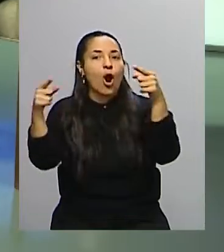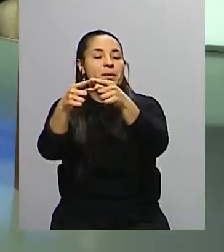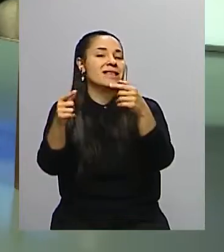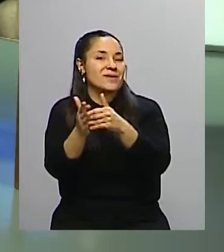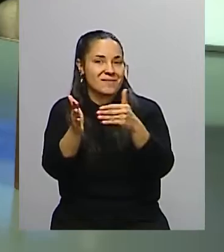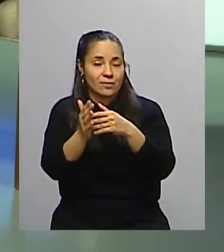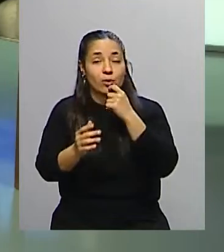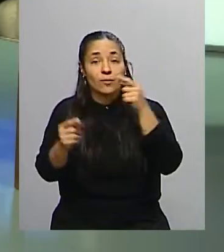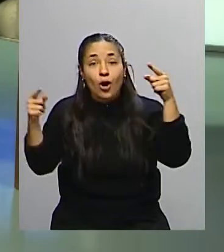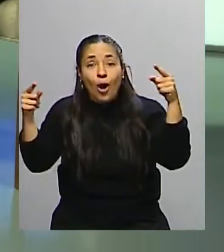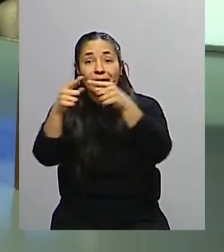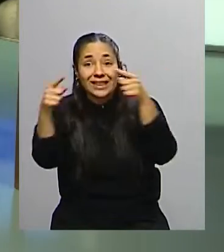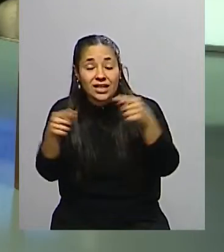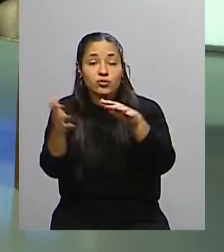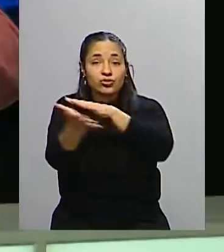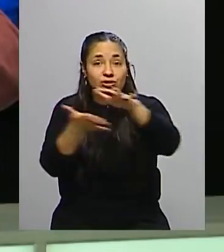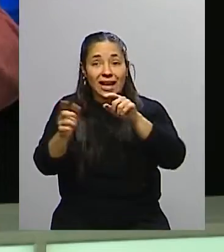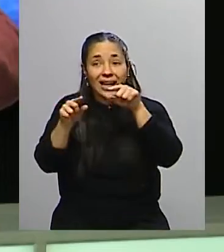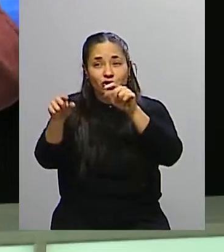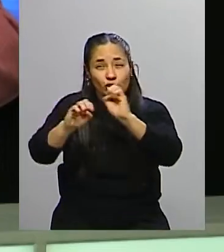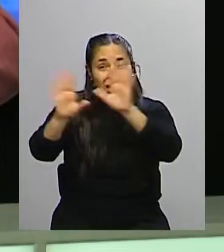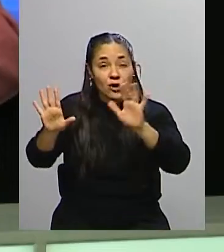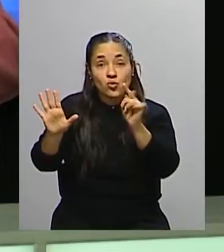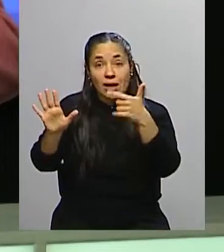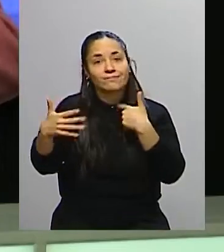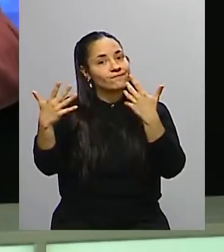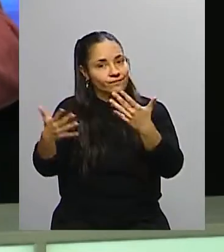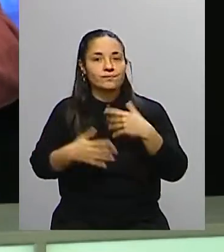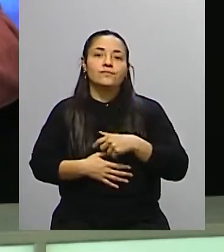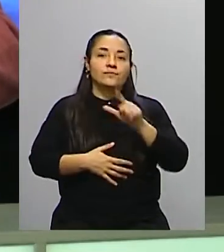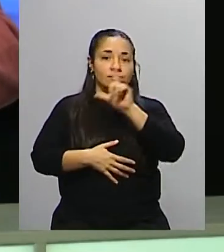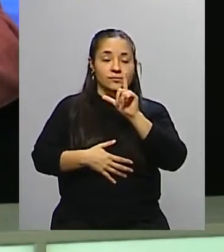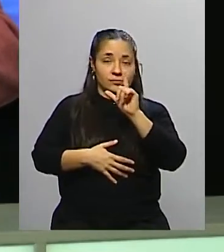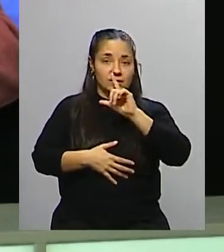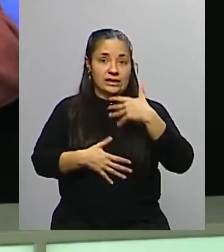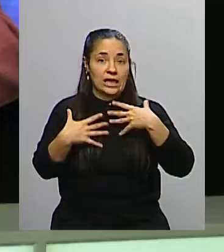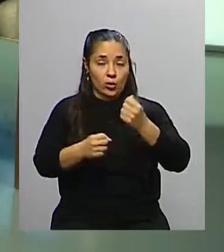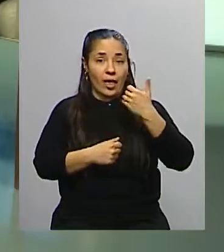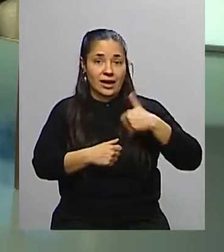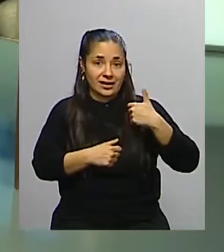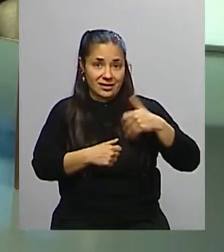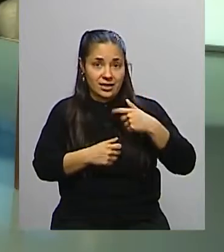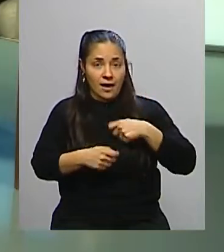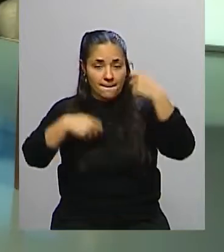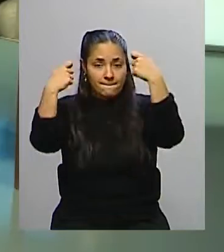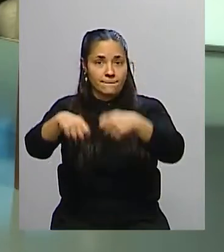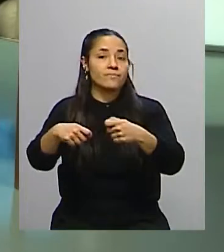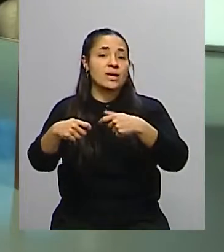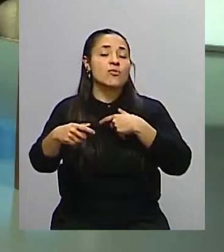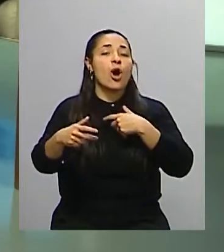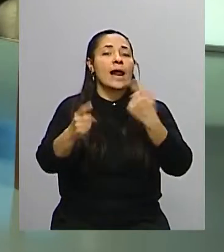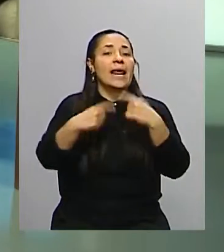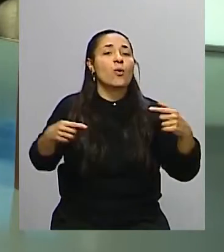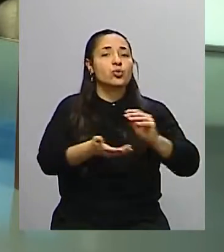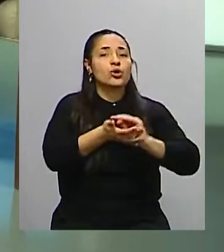claros los objetivos sociales de cada población, porque de hecho la salud de la Argentina la financiamos con recursos de Argentina. Y ahí sale otra discusión que